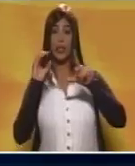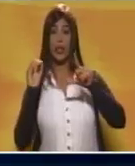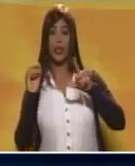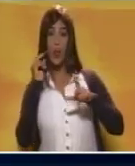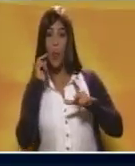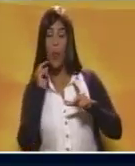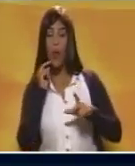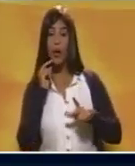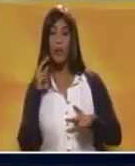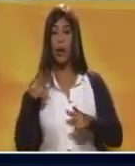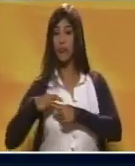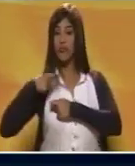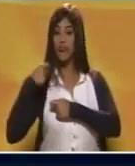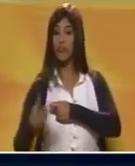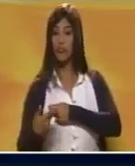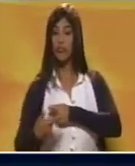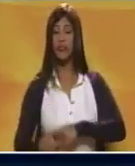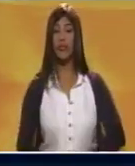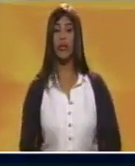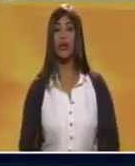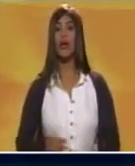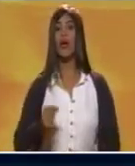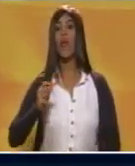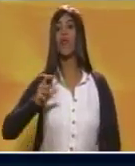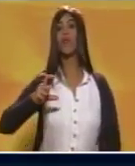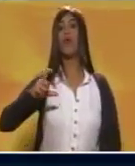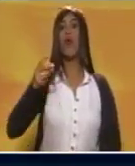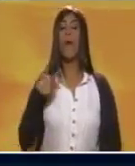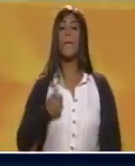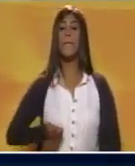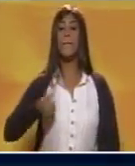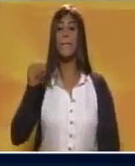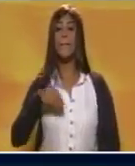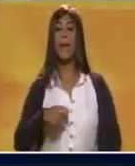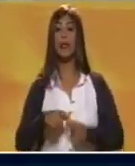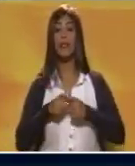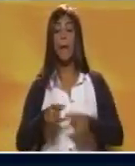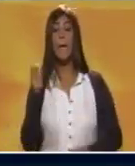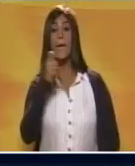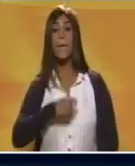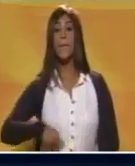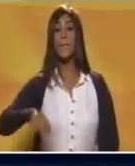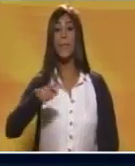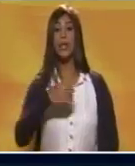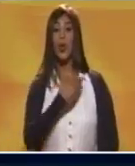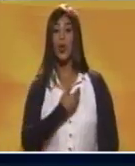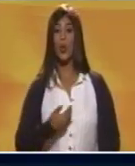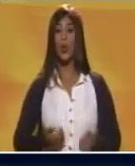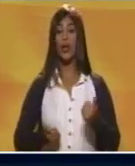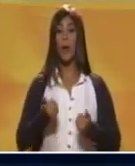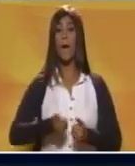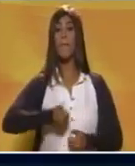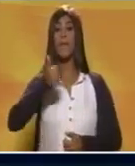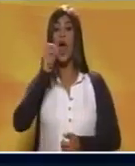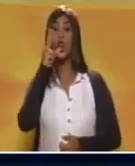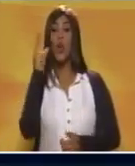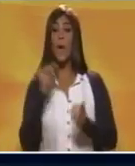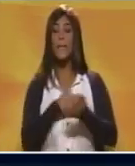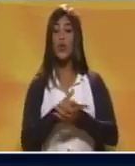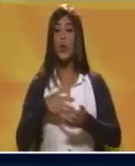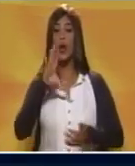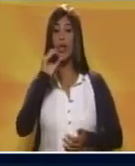soberanos, si lo pusiéramos así, implica una utilidad neta mensual para el dueño del vehículo de más de